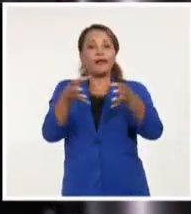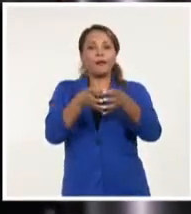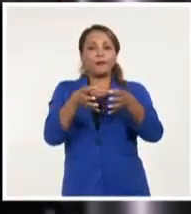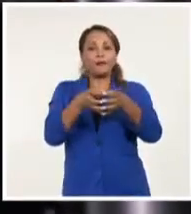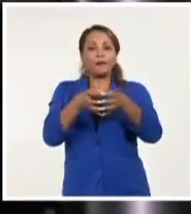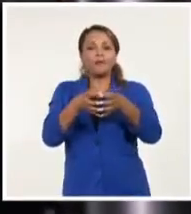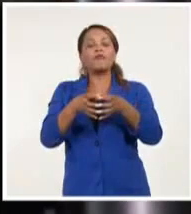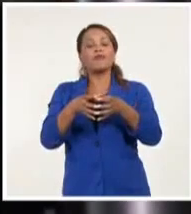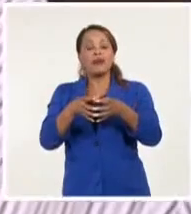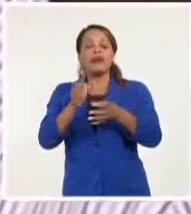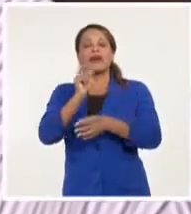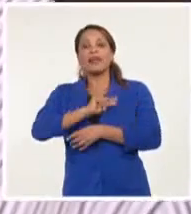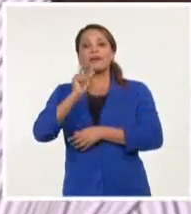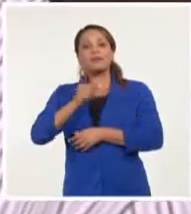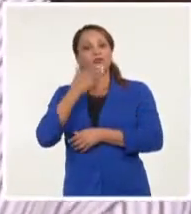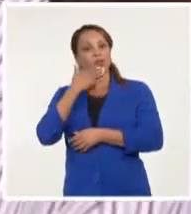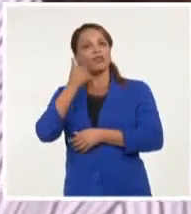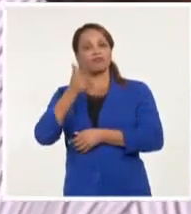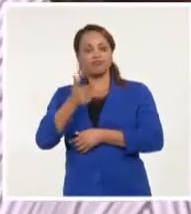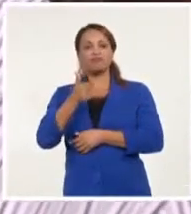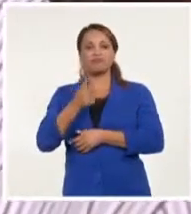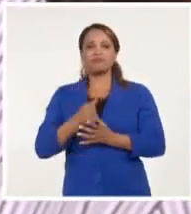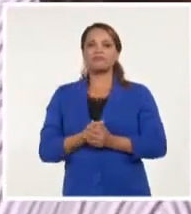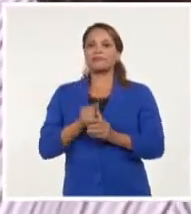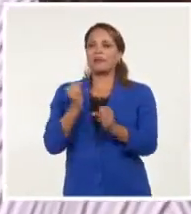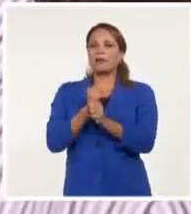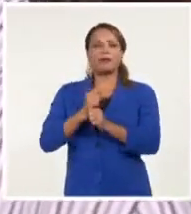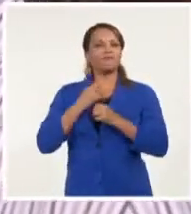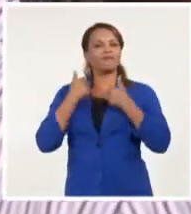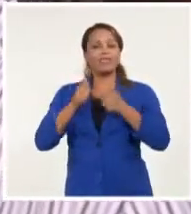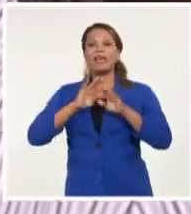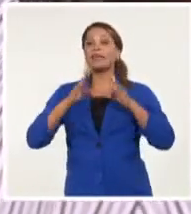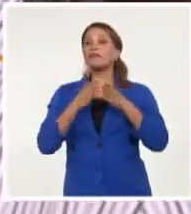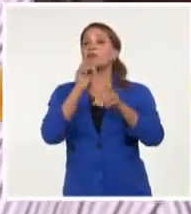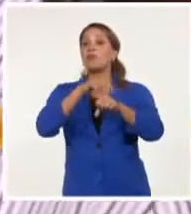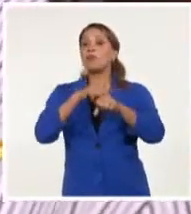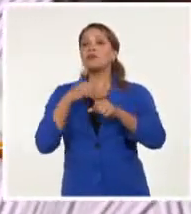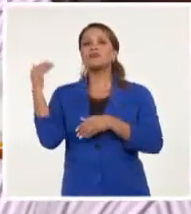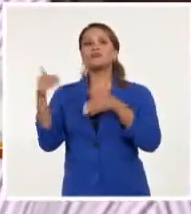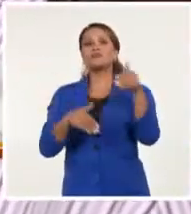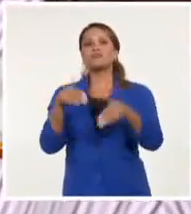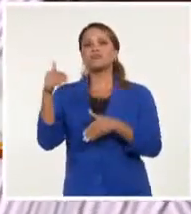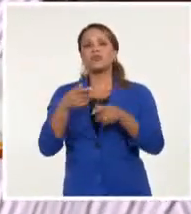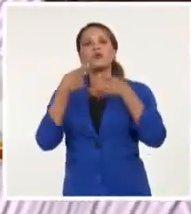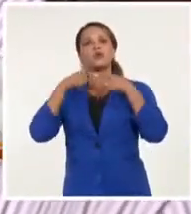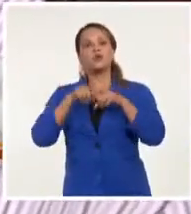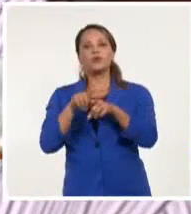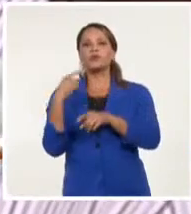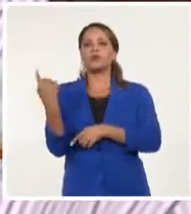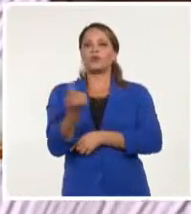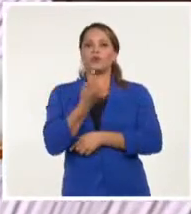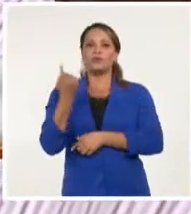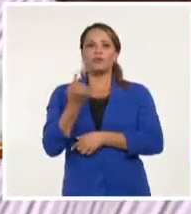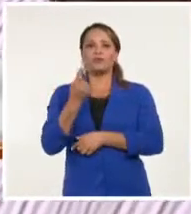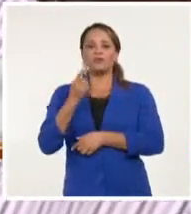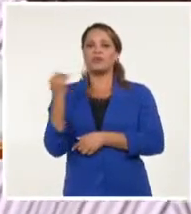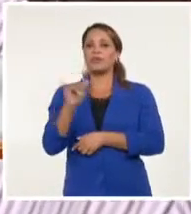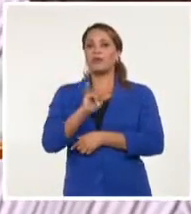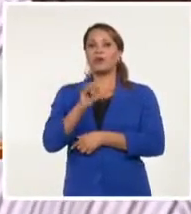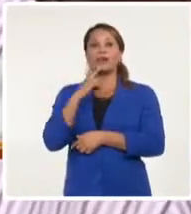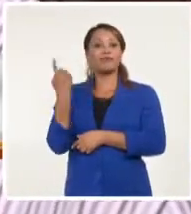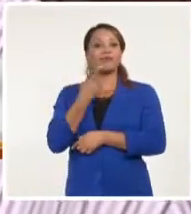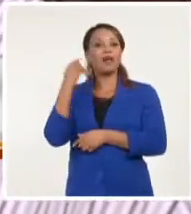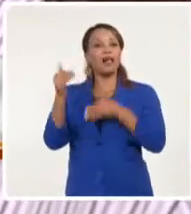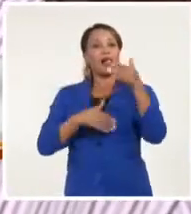sabe llegar a la persona. Y en todo momento él ha estado junto con nosotros en todas las actividades que